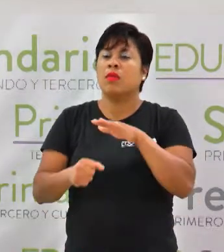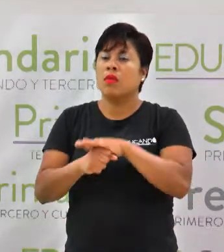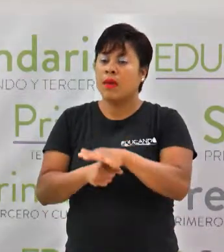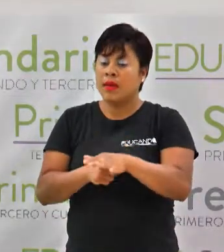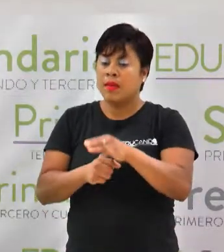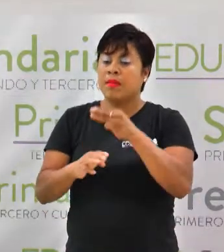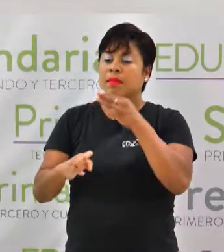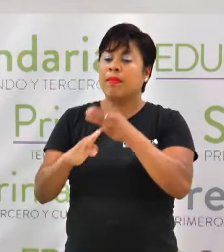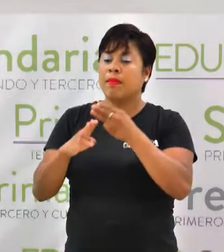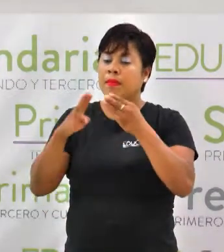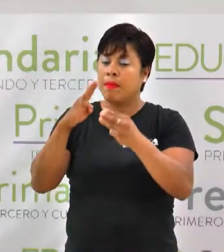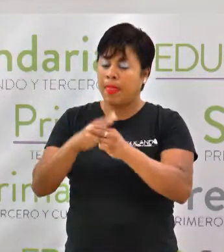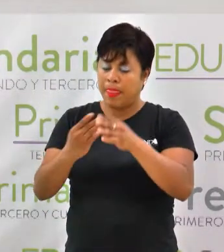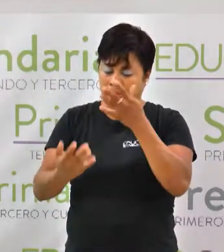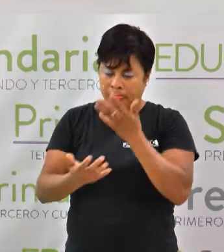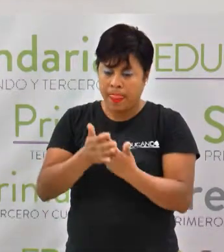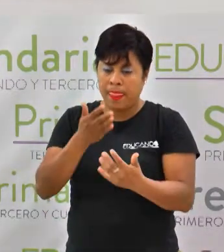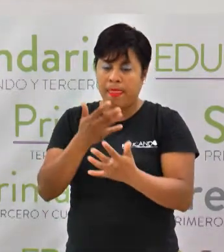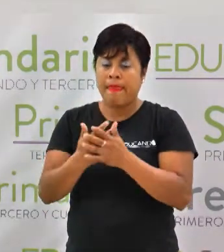¿De qué